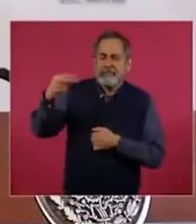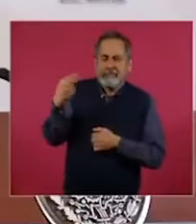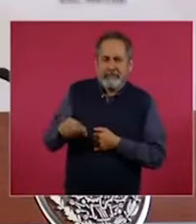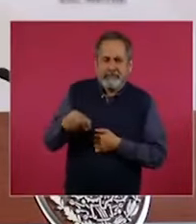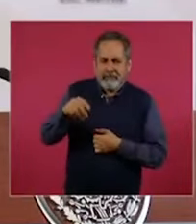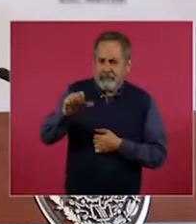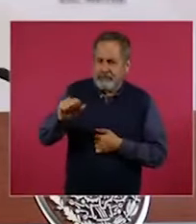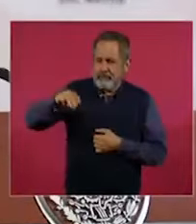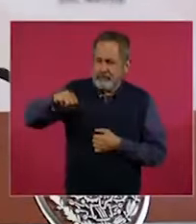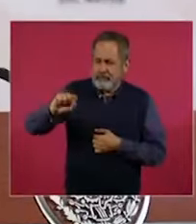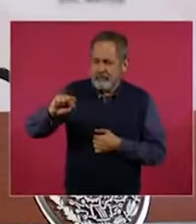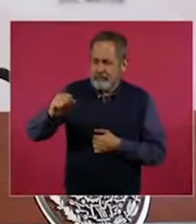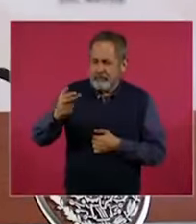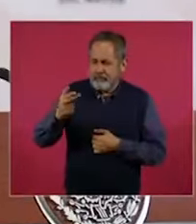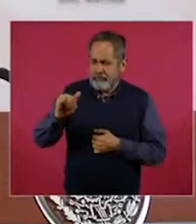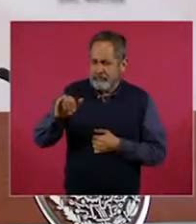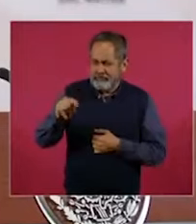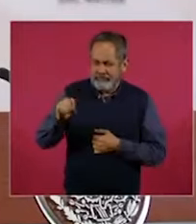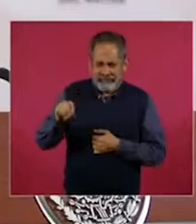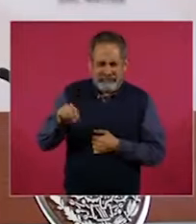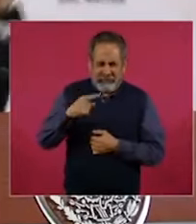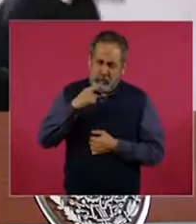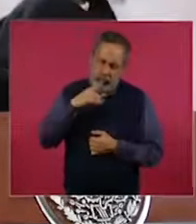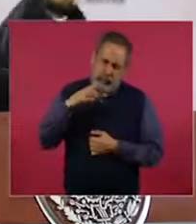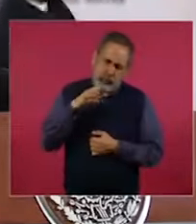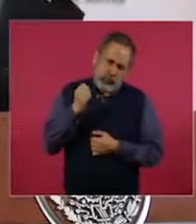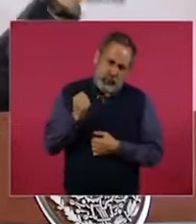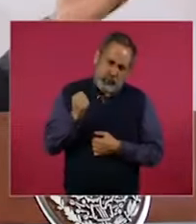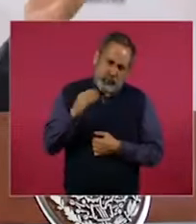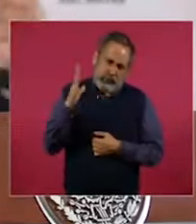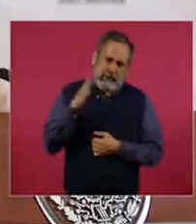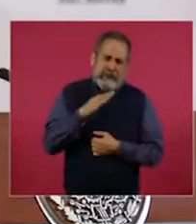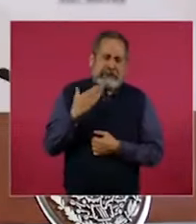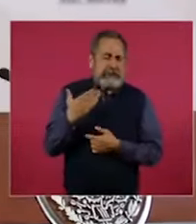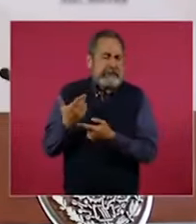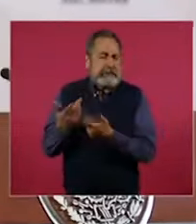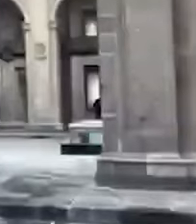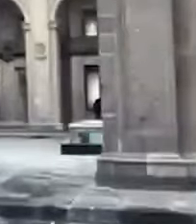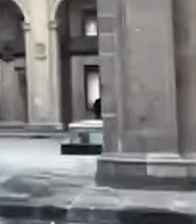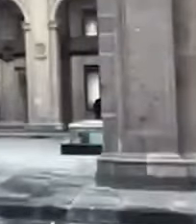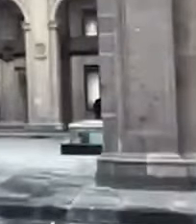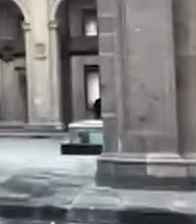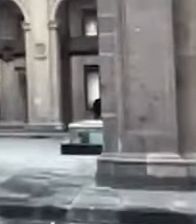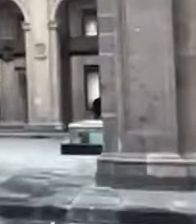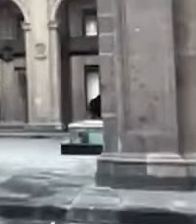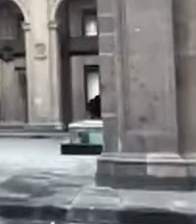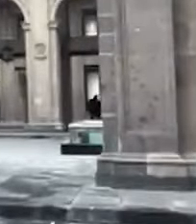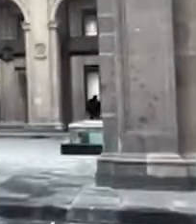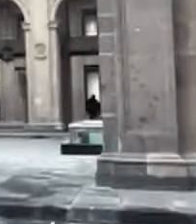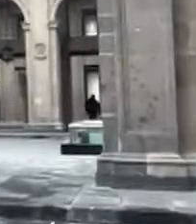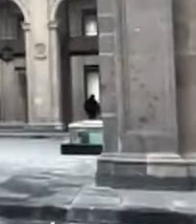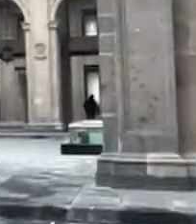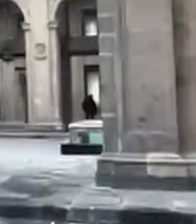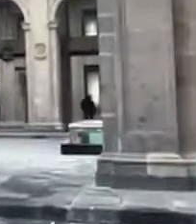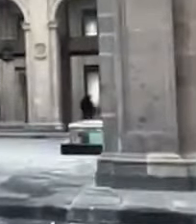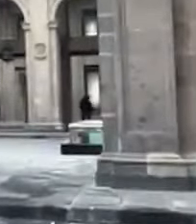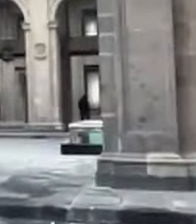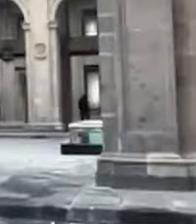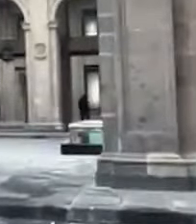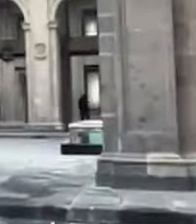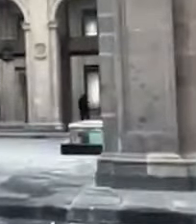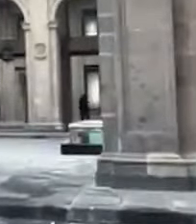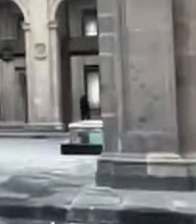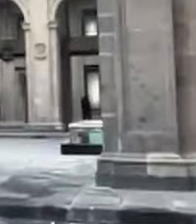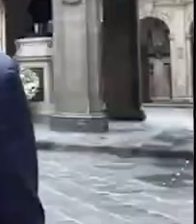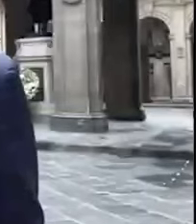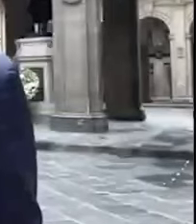va a continuar en la próxima administración Jorge Armando el presidente habló del tema Donald Trump Y es que este tema estaba en la